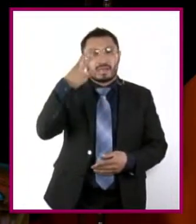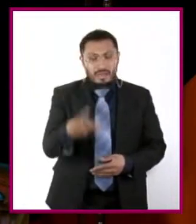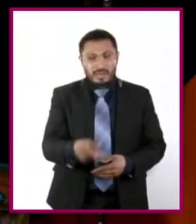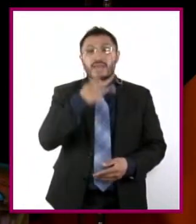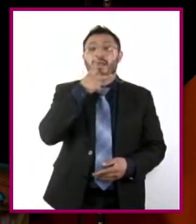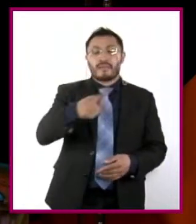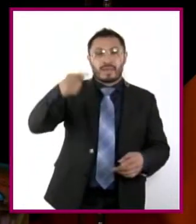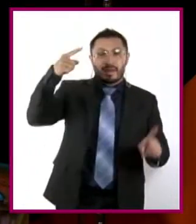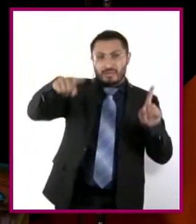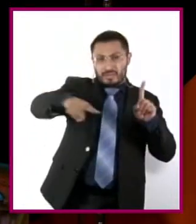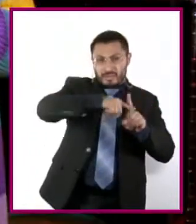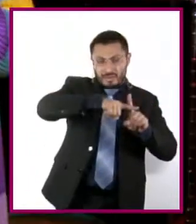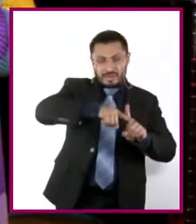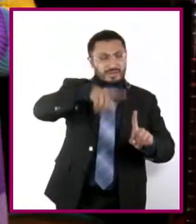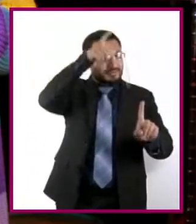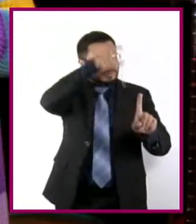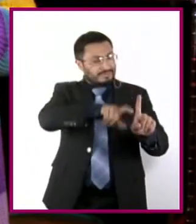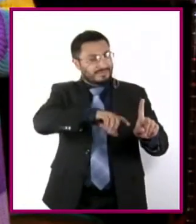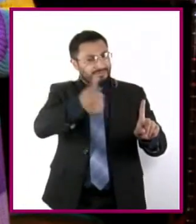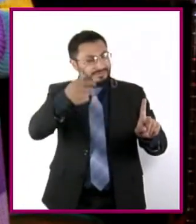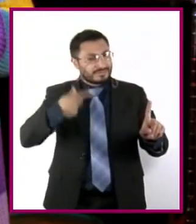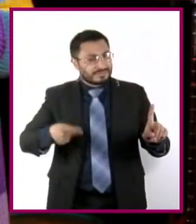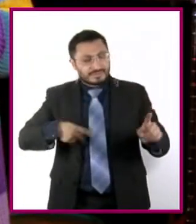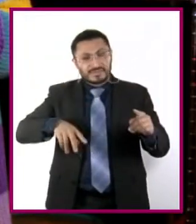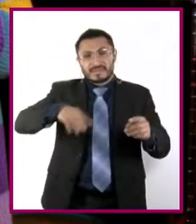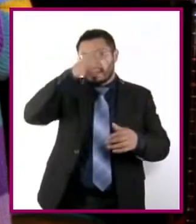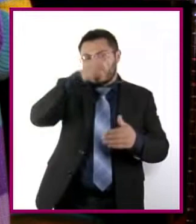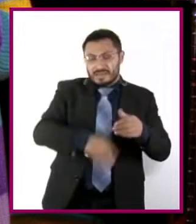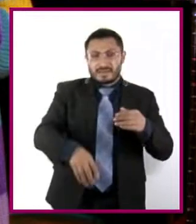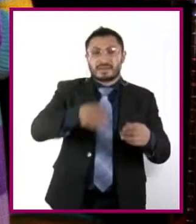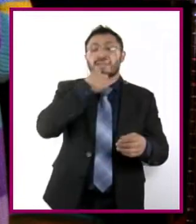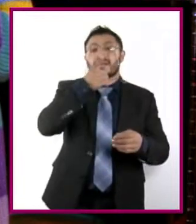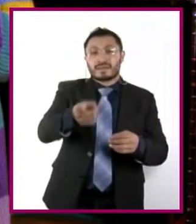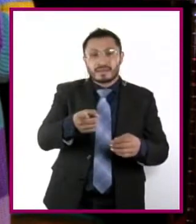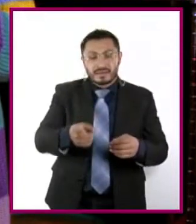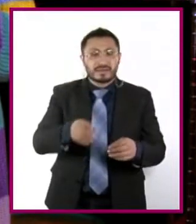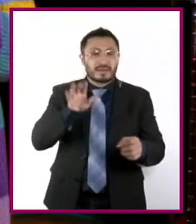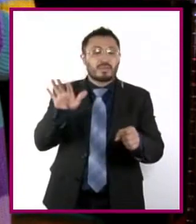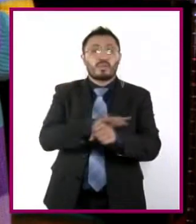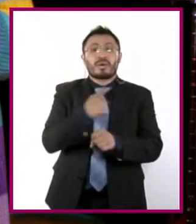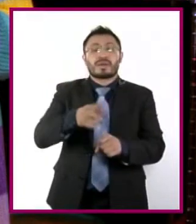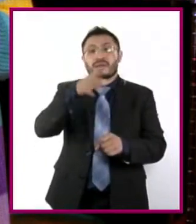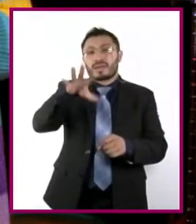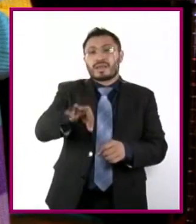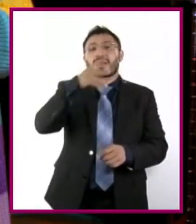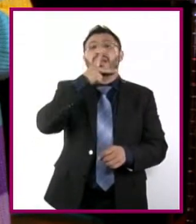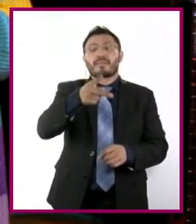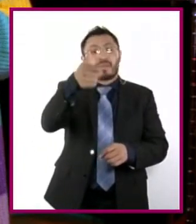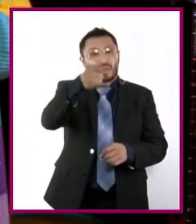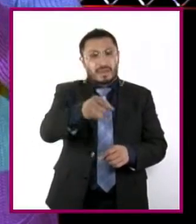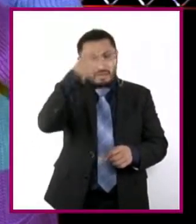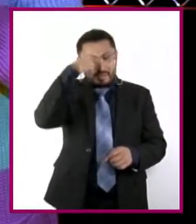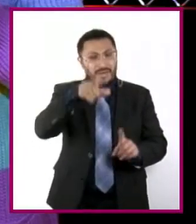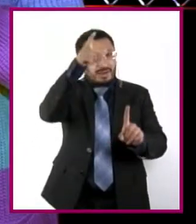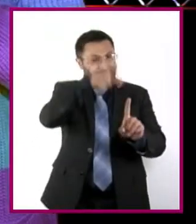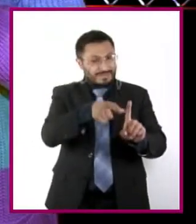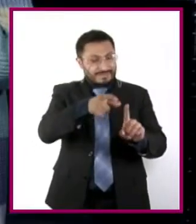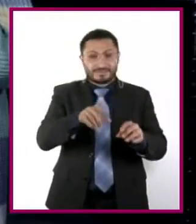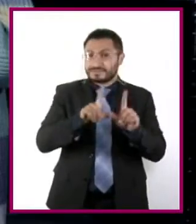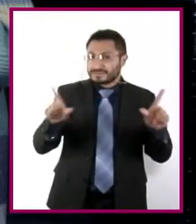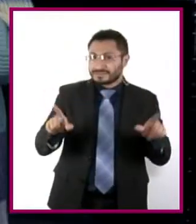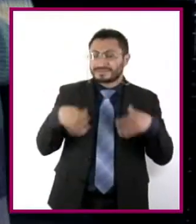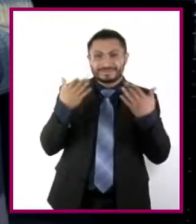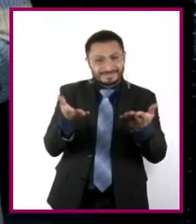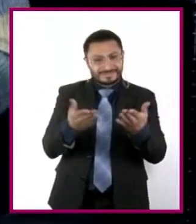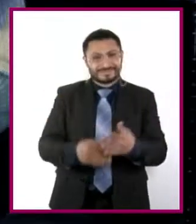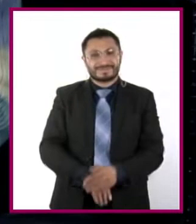que reflejen una cualidad personal y al terminar le contarán a la otra persona por qué eligieron esos adjetivos para describirla. ¿Listos?